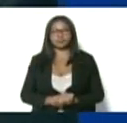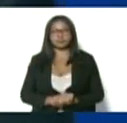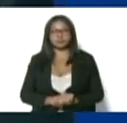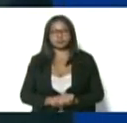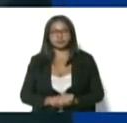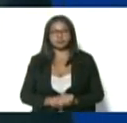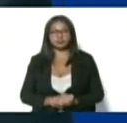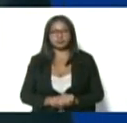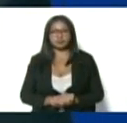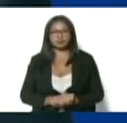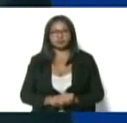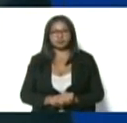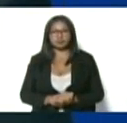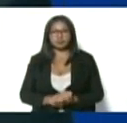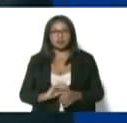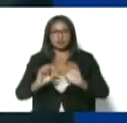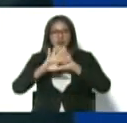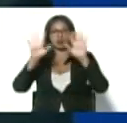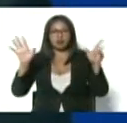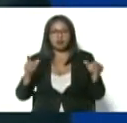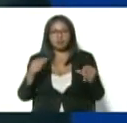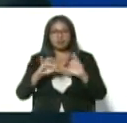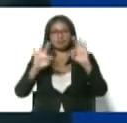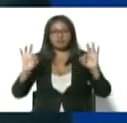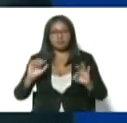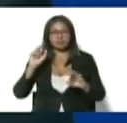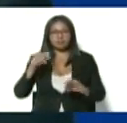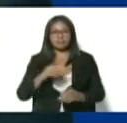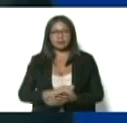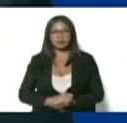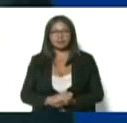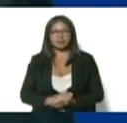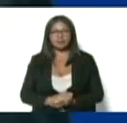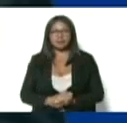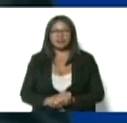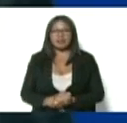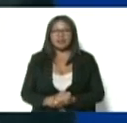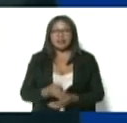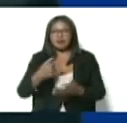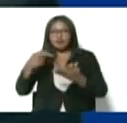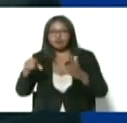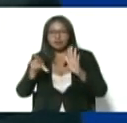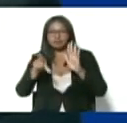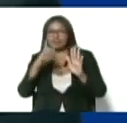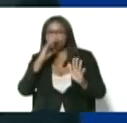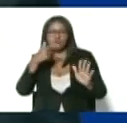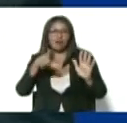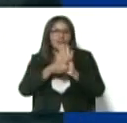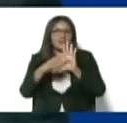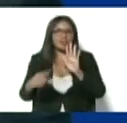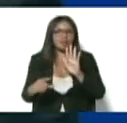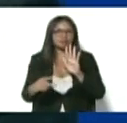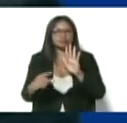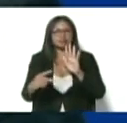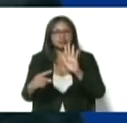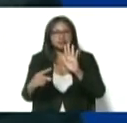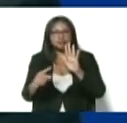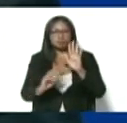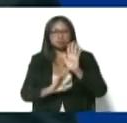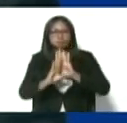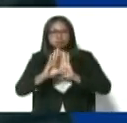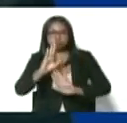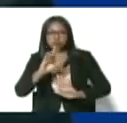ciertamente mi cortante de los delitos mutan y al mutar los delitos gustan las instituciones y es una necesidad